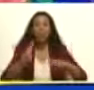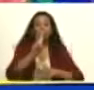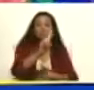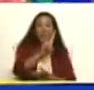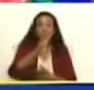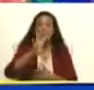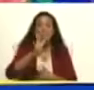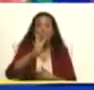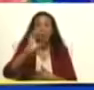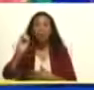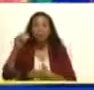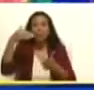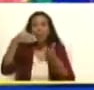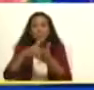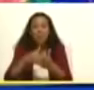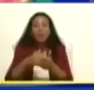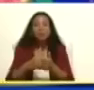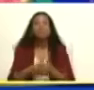6.240.000